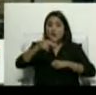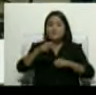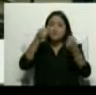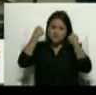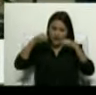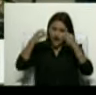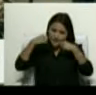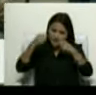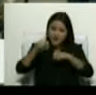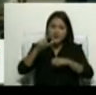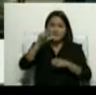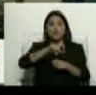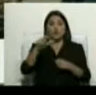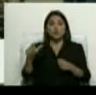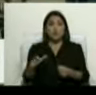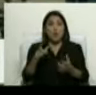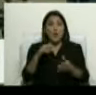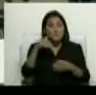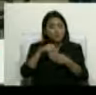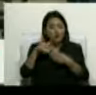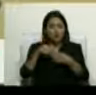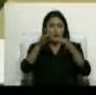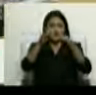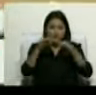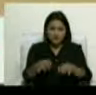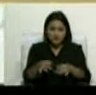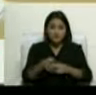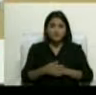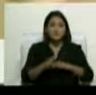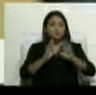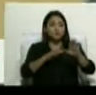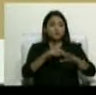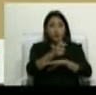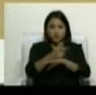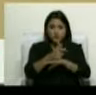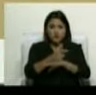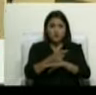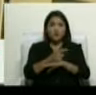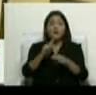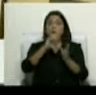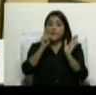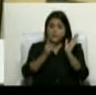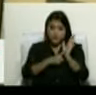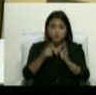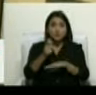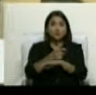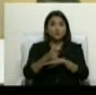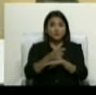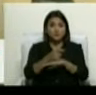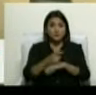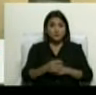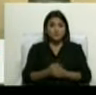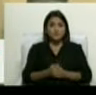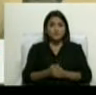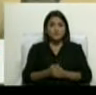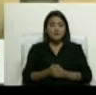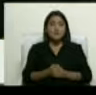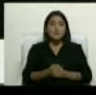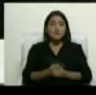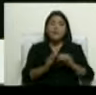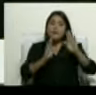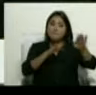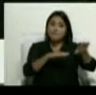nuestro pueblo salga a dar un mandato a nuestro gobierno, a nuestro presidente Nicolás Maduro, a todo el Estado venezolano, para que hagamos todo lo necesario para defender